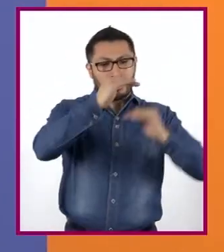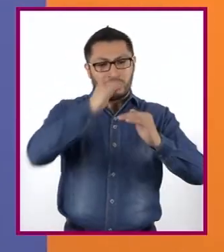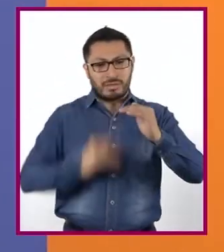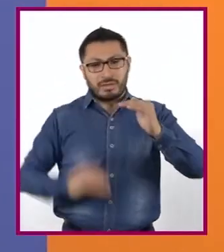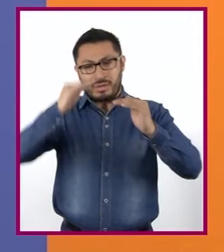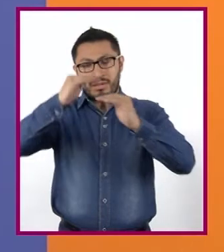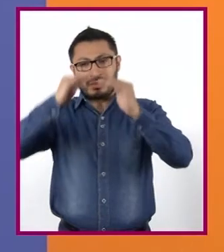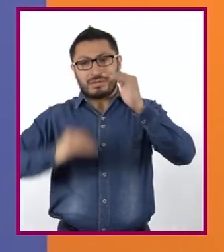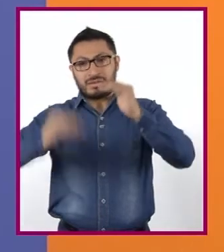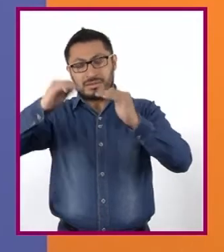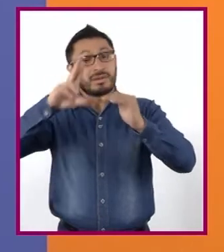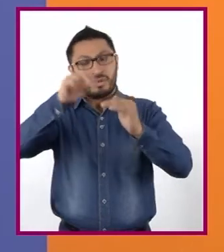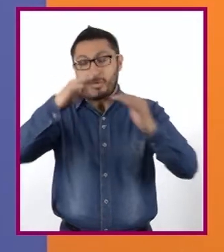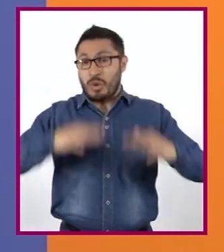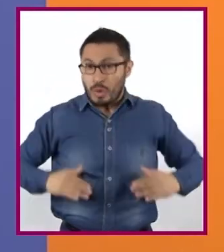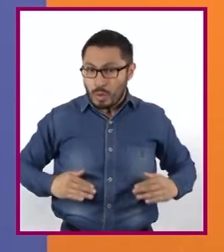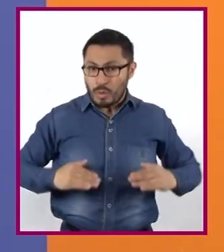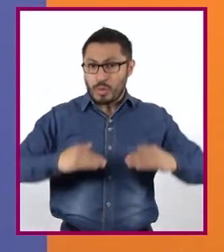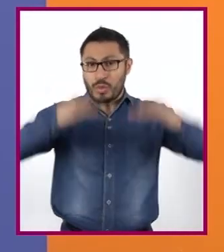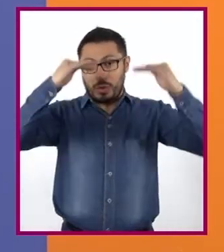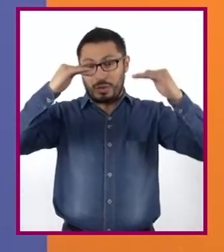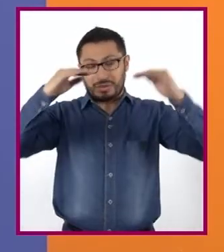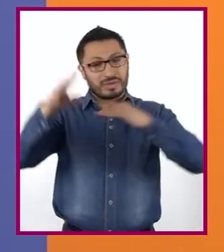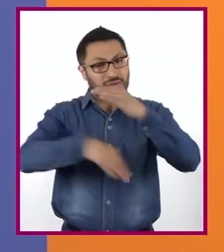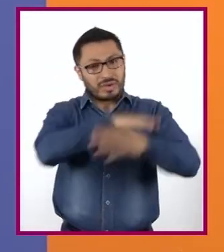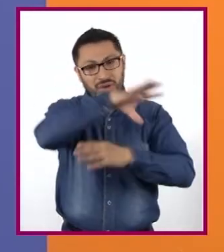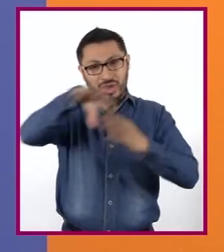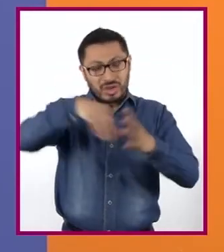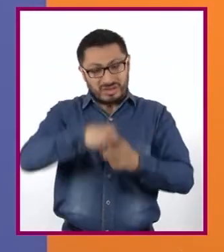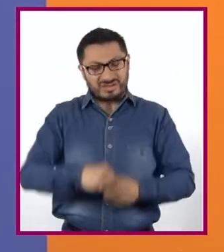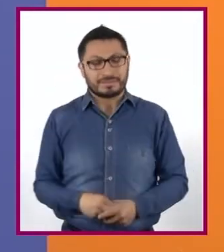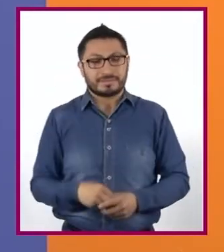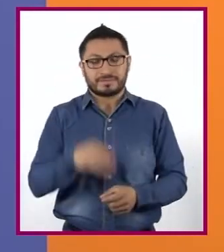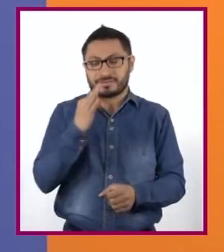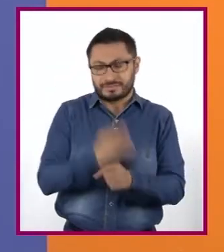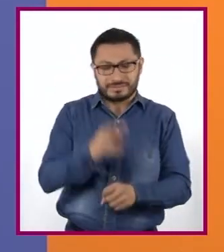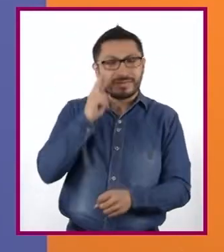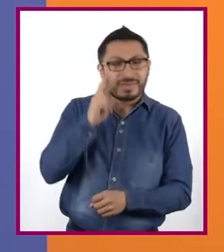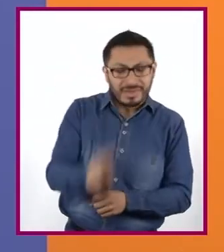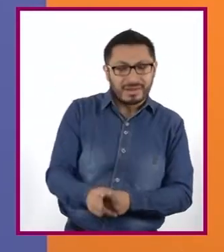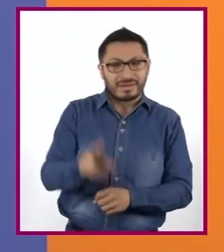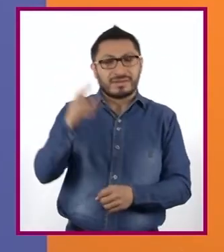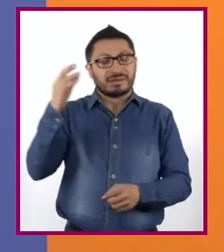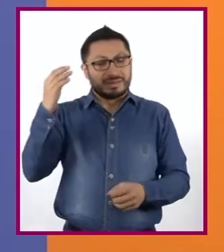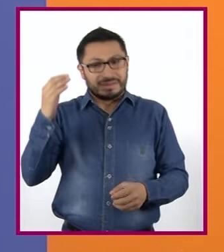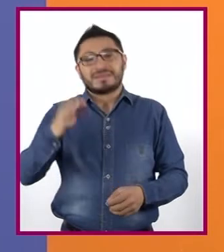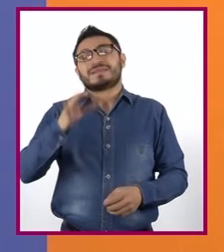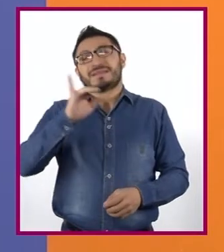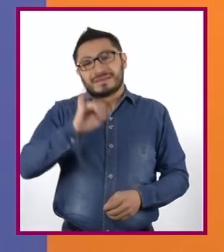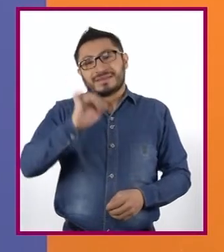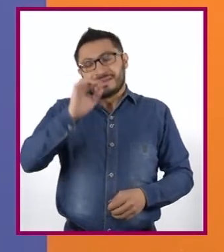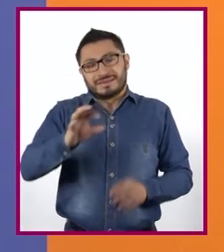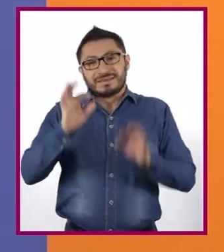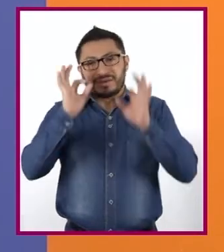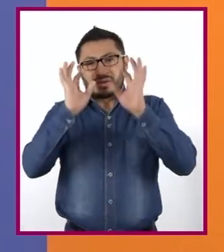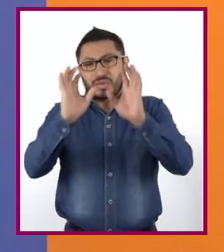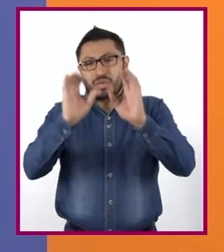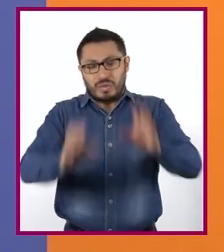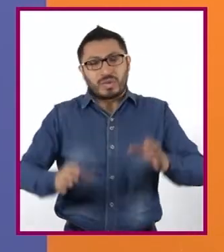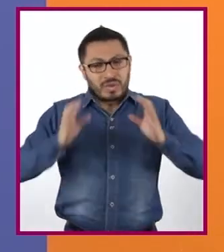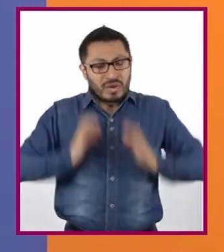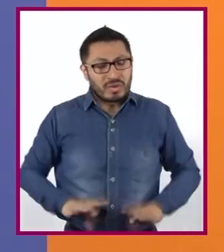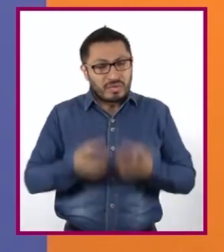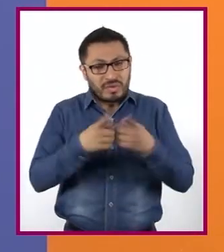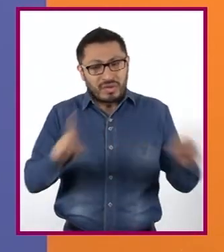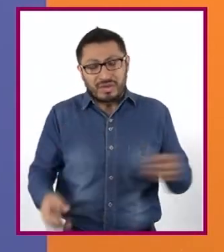hemos visto que no basta con atender las necesidades fisiológicas que el cuerpo humano requiere para funcionar biológicamente, como alimento